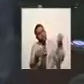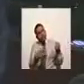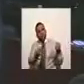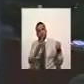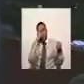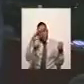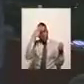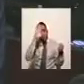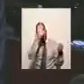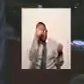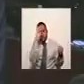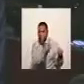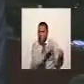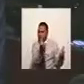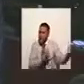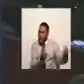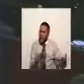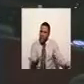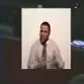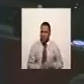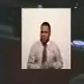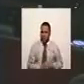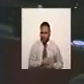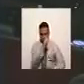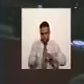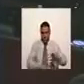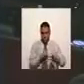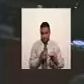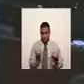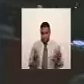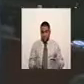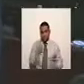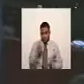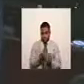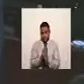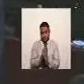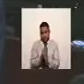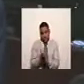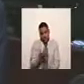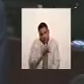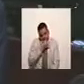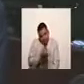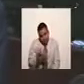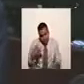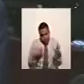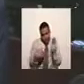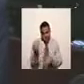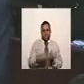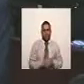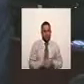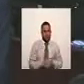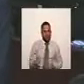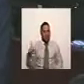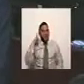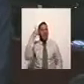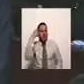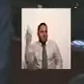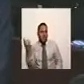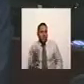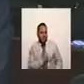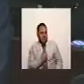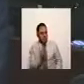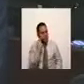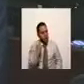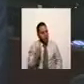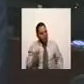Segundo, eso lo vinculo con esta denuncia. Sería bueno que el gobierno investigue qué está pasando